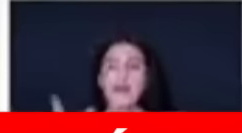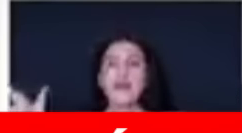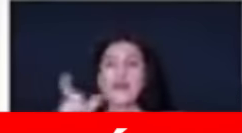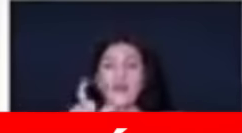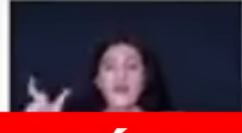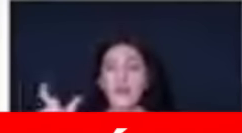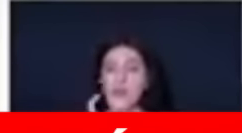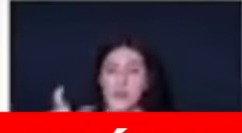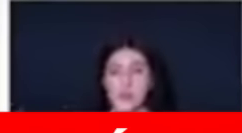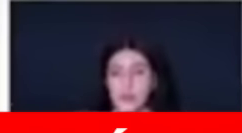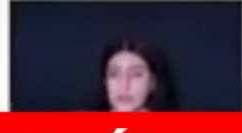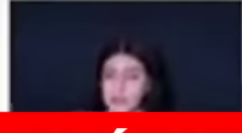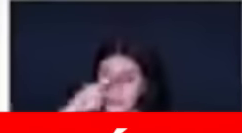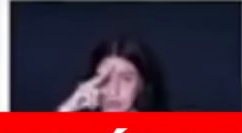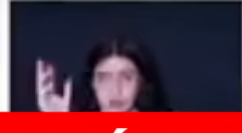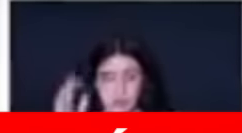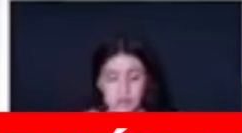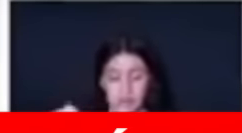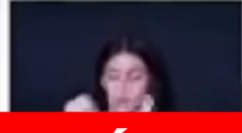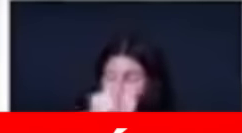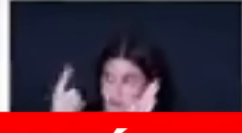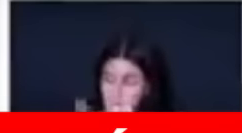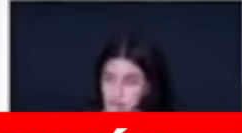la patria nos llama.